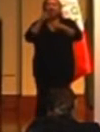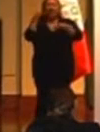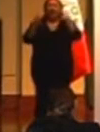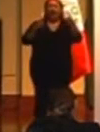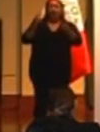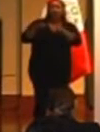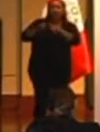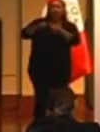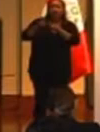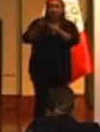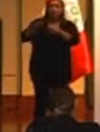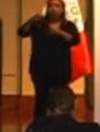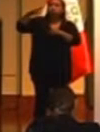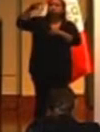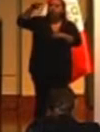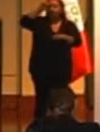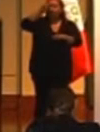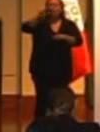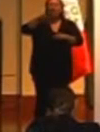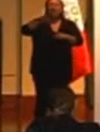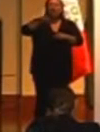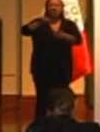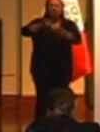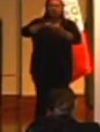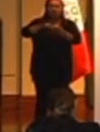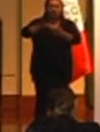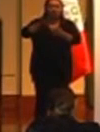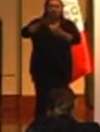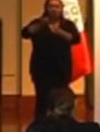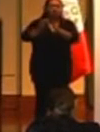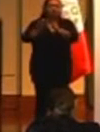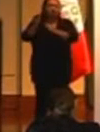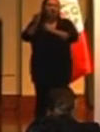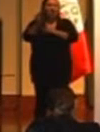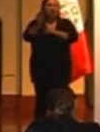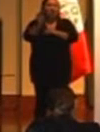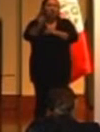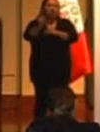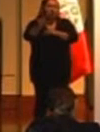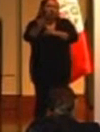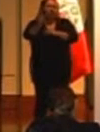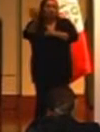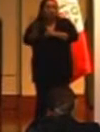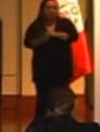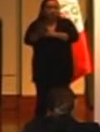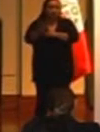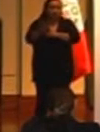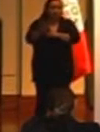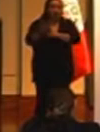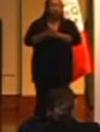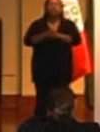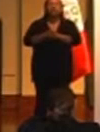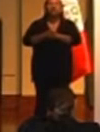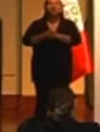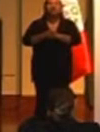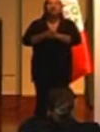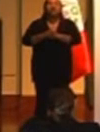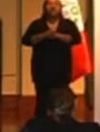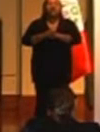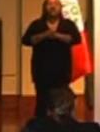crecido de 3 y pico, camino hacia 4% de victimización.